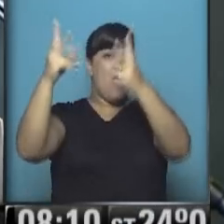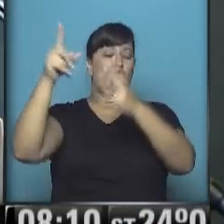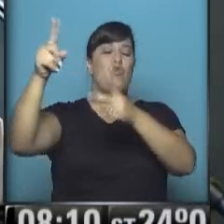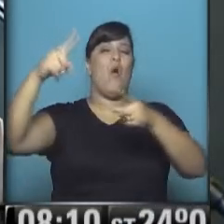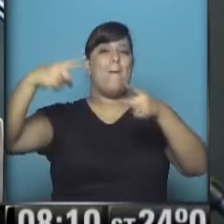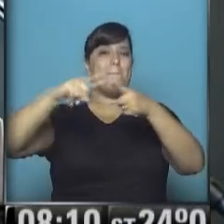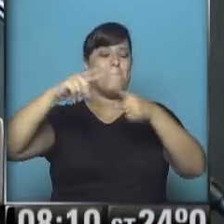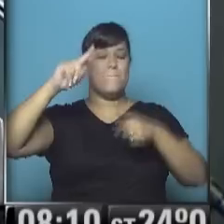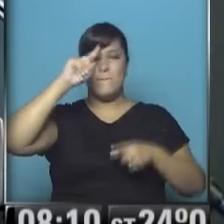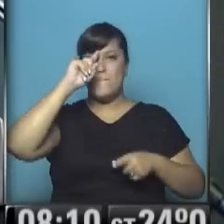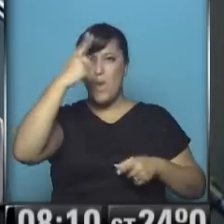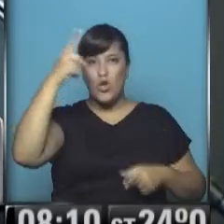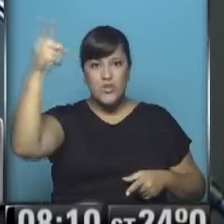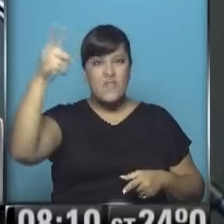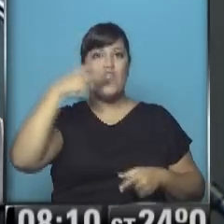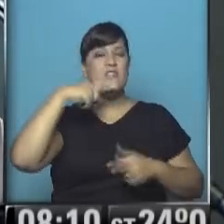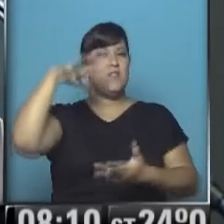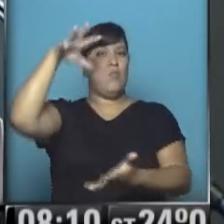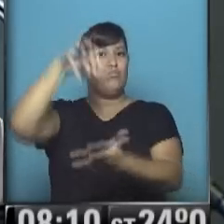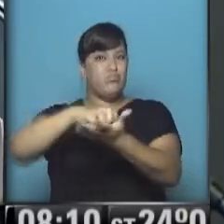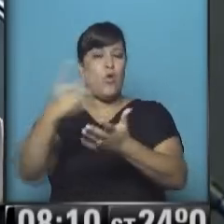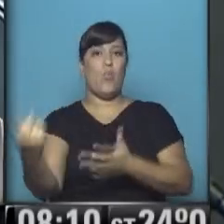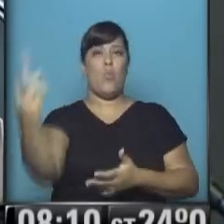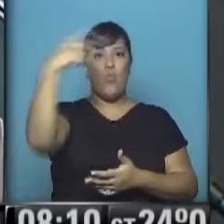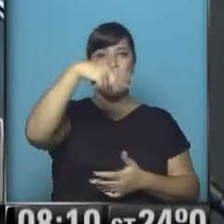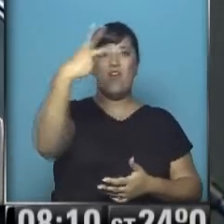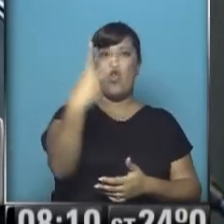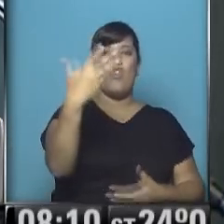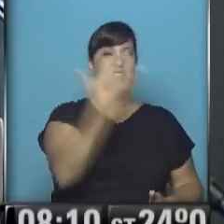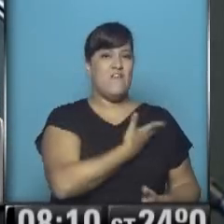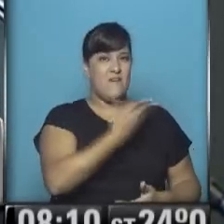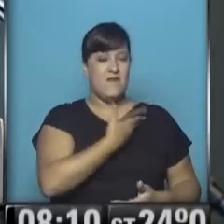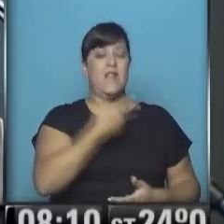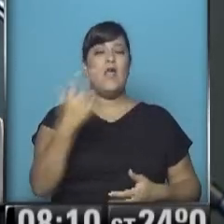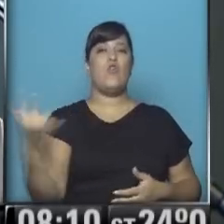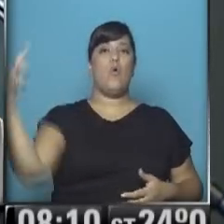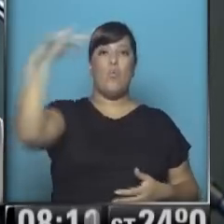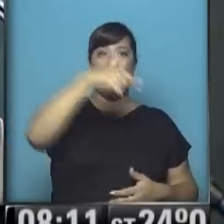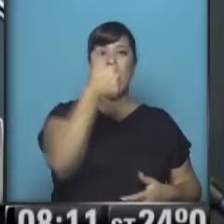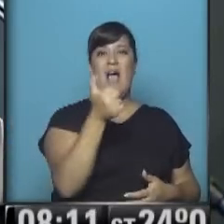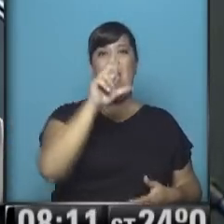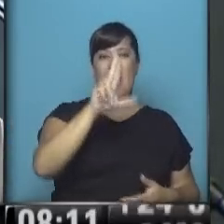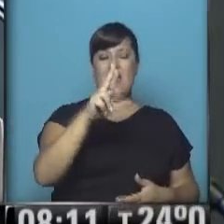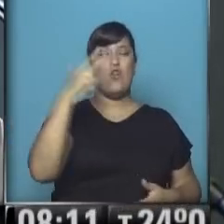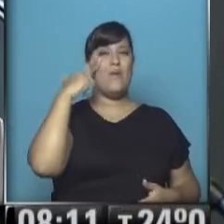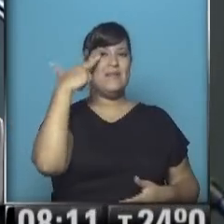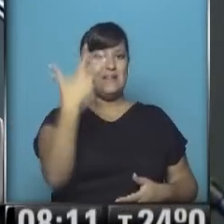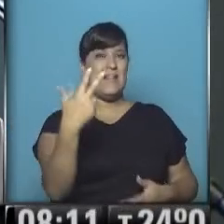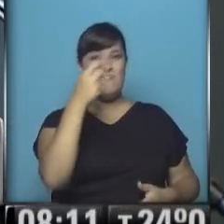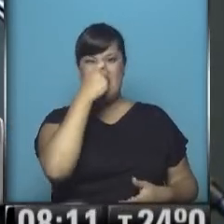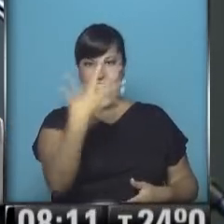y el pasajero tiene reservado y emitido su regreso para el día 2 de febrero en el vuelo AR-2395. Luego,